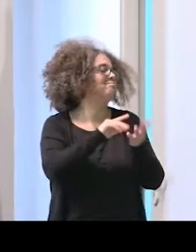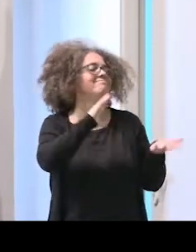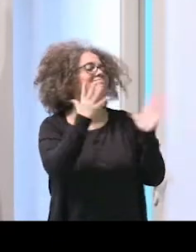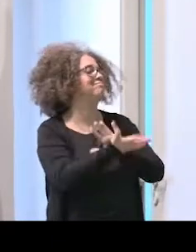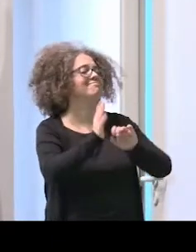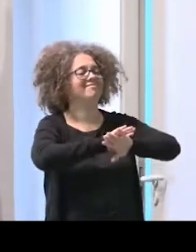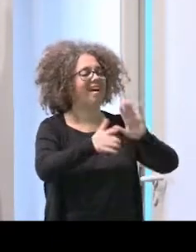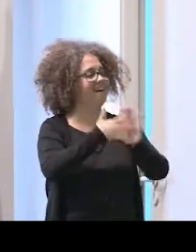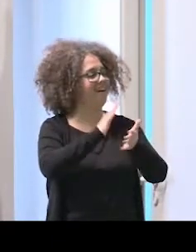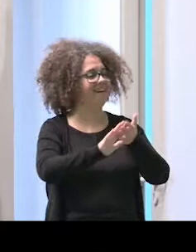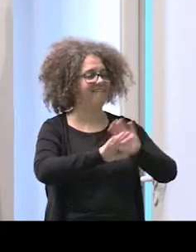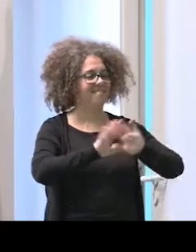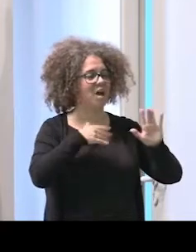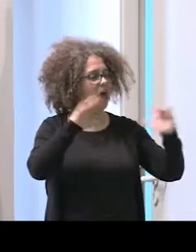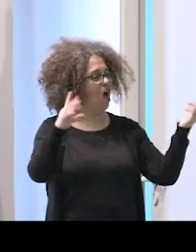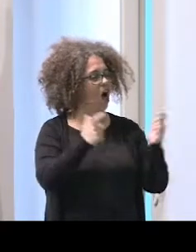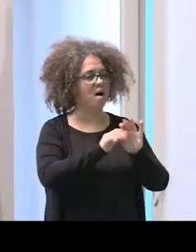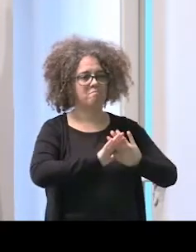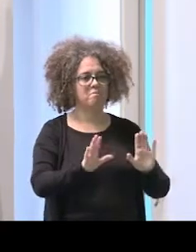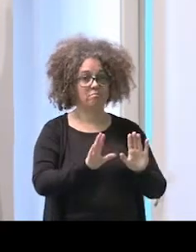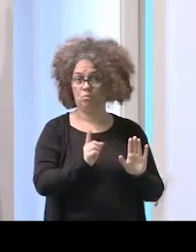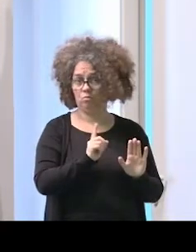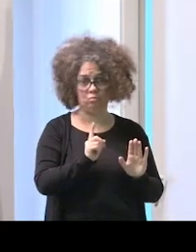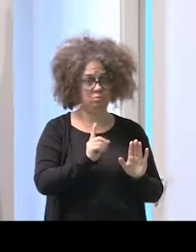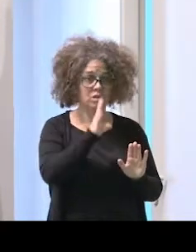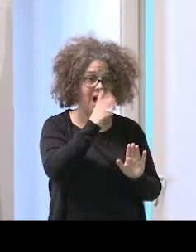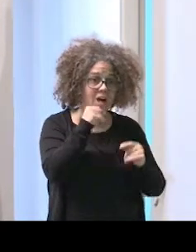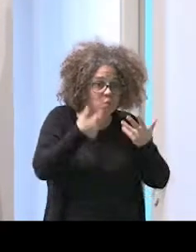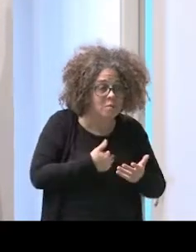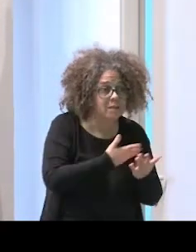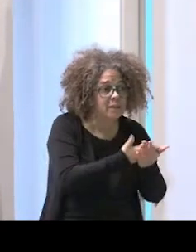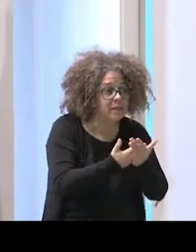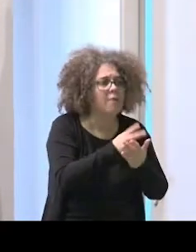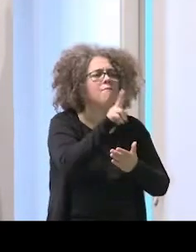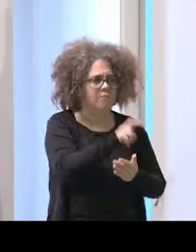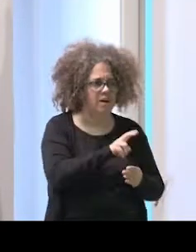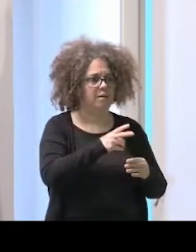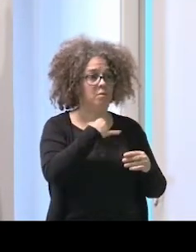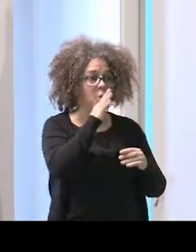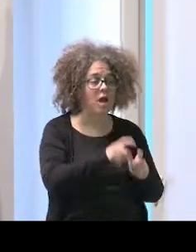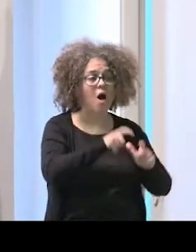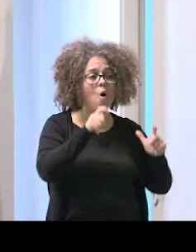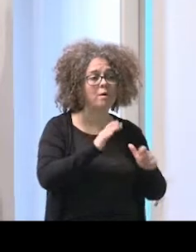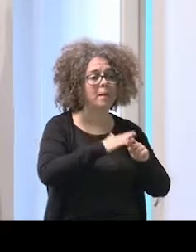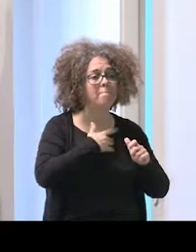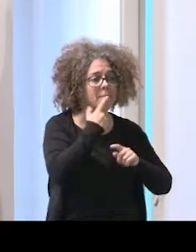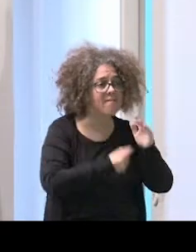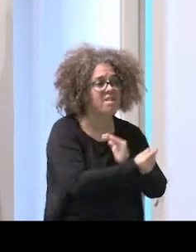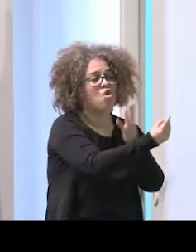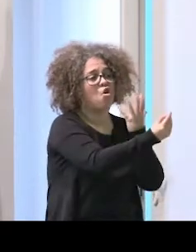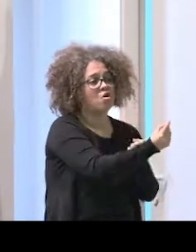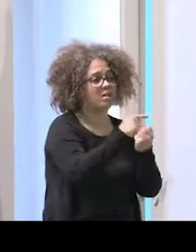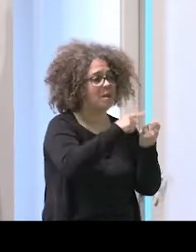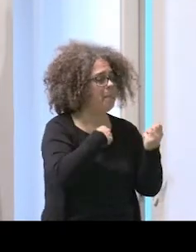tipo Revolución Francesa, ¿vale? El cribado dirigido tiene su utilidad. ¿Por qué? Porque aumentaría el diagnóstico de la infección congénita